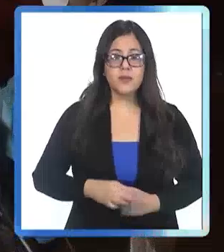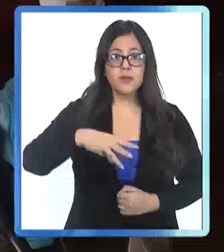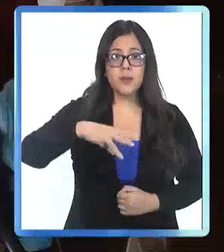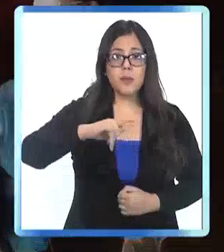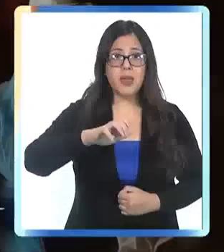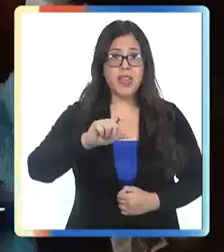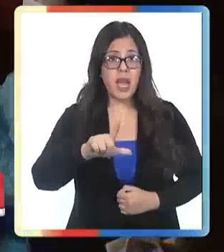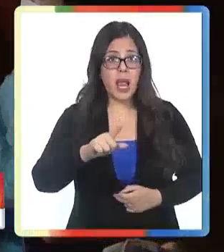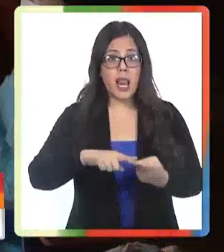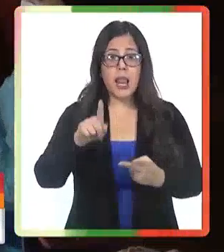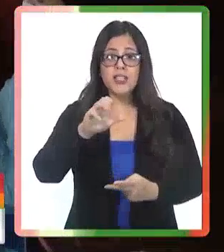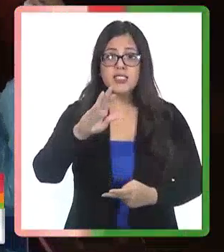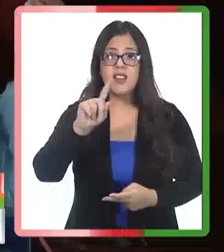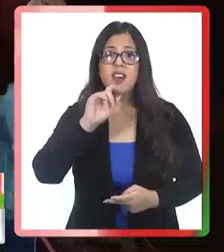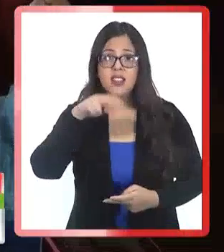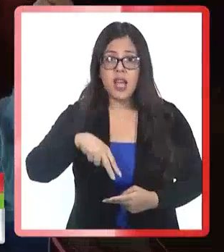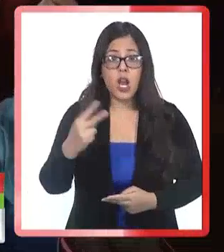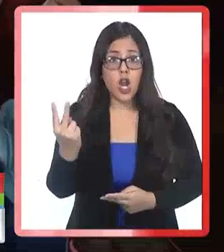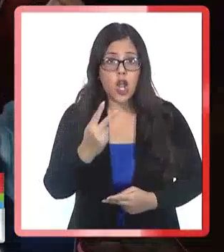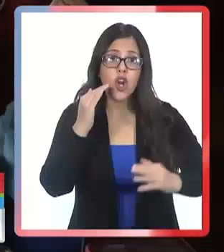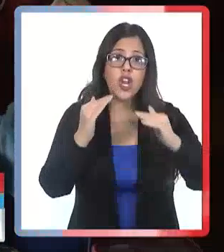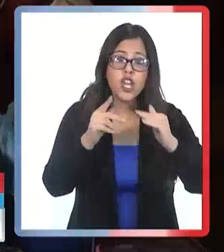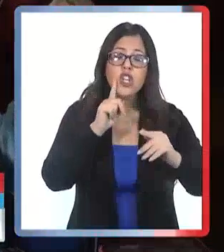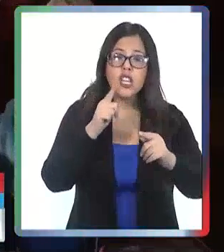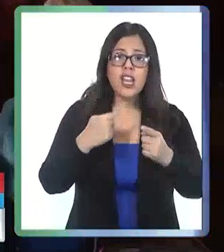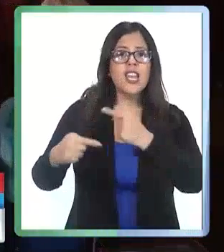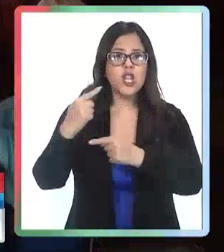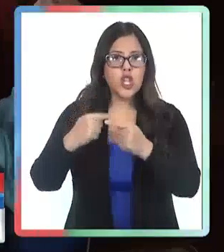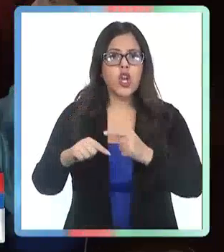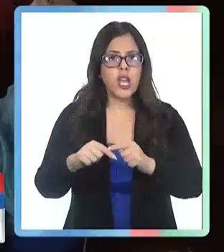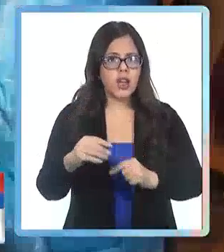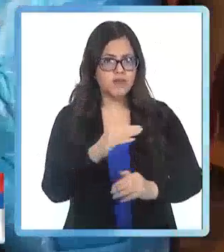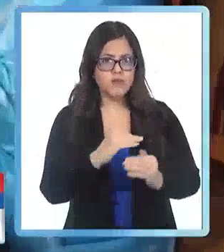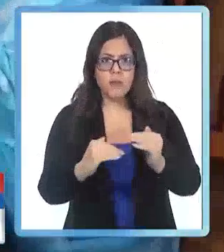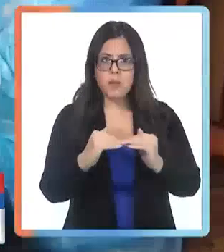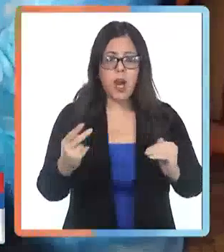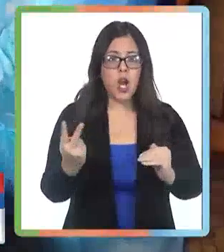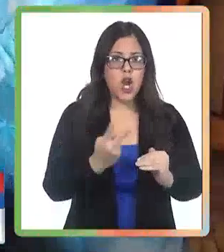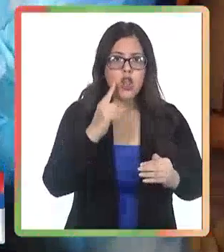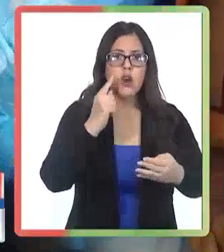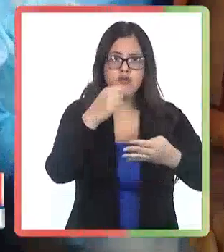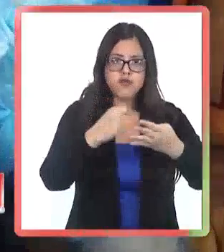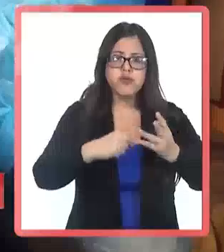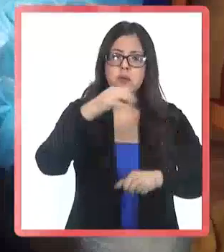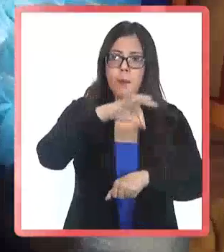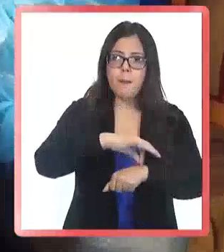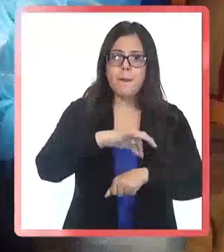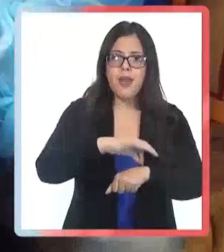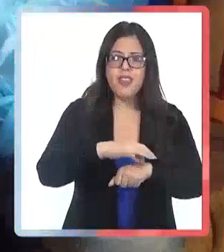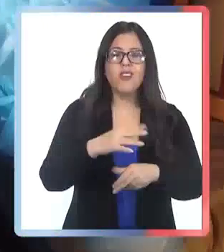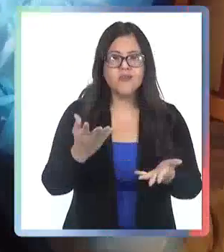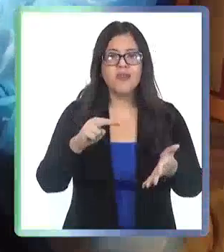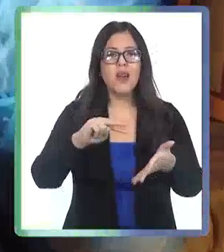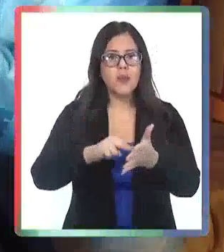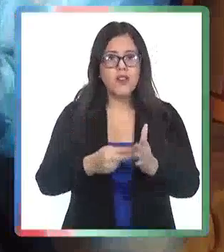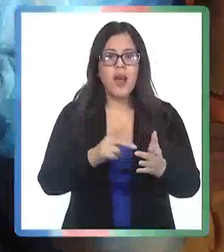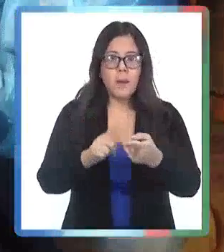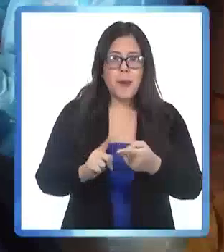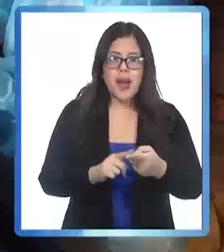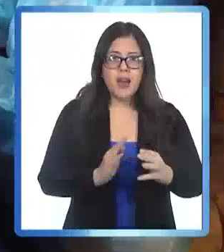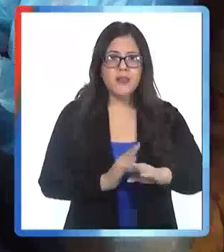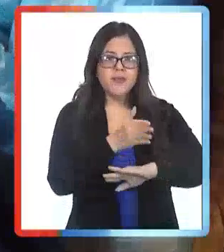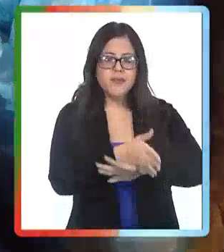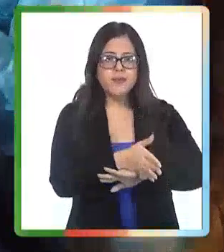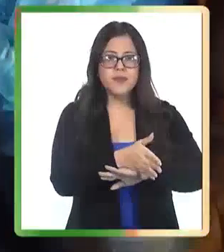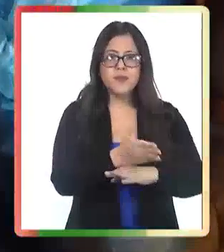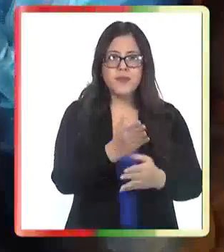Megan y Sebastián son dos pequeños quelloninos que tienen una historia en común. Ambos presentan diagnósticos médicos que les dificulta